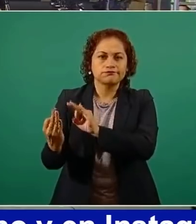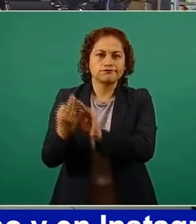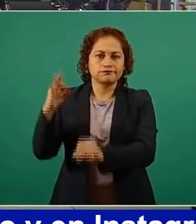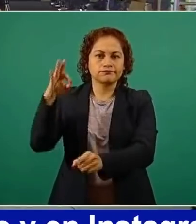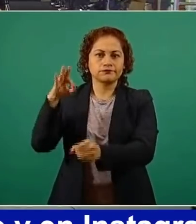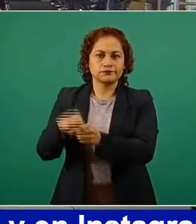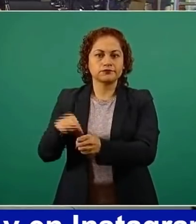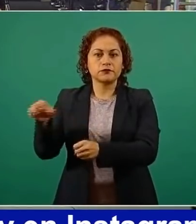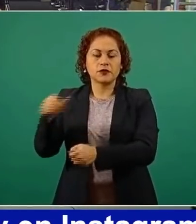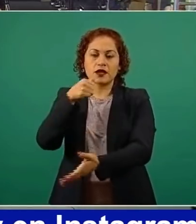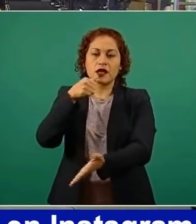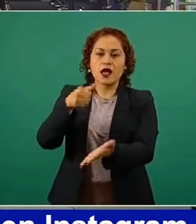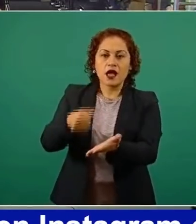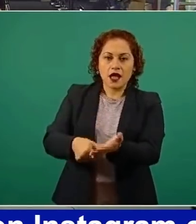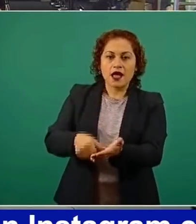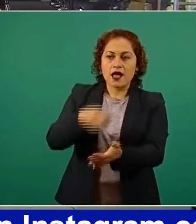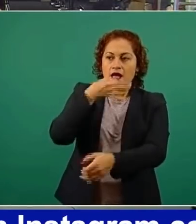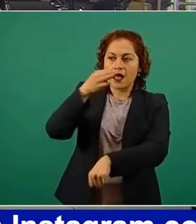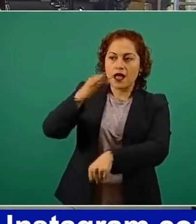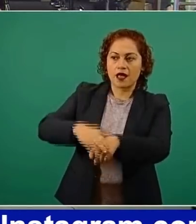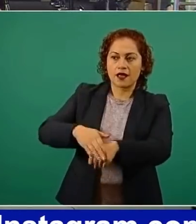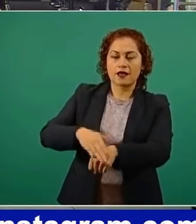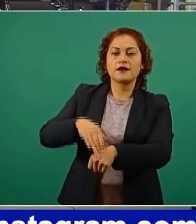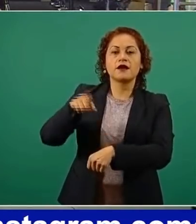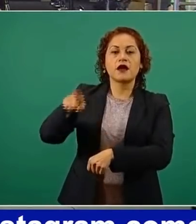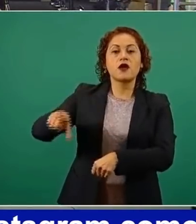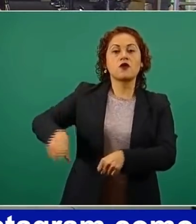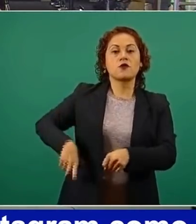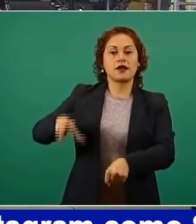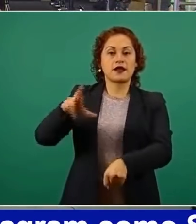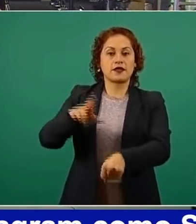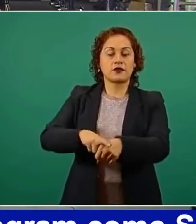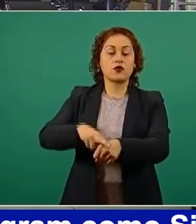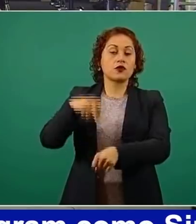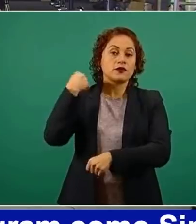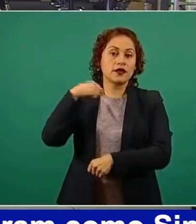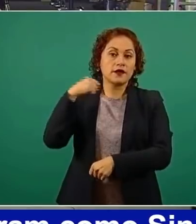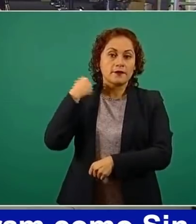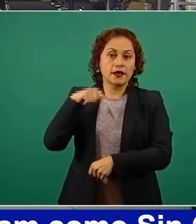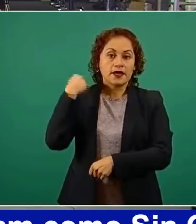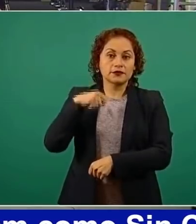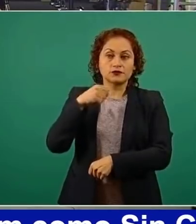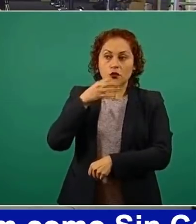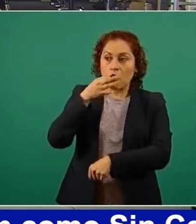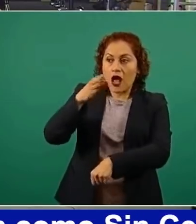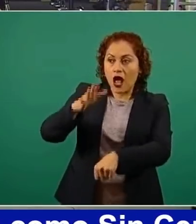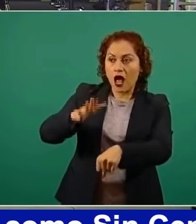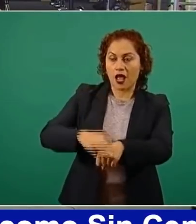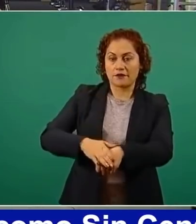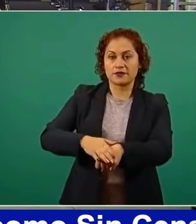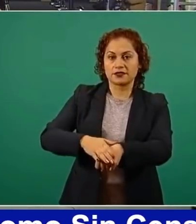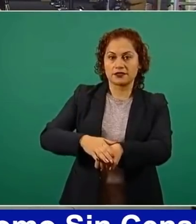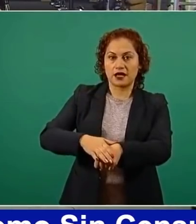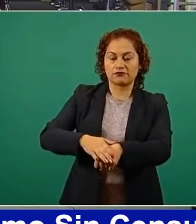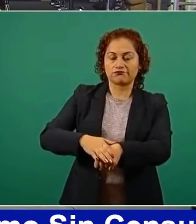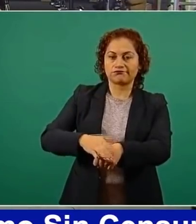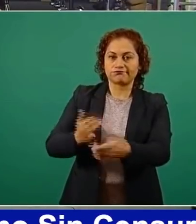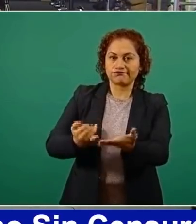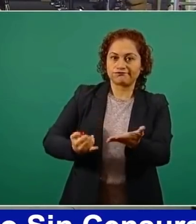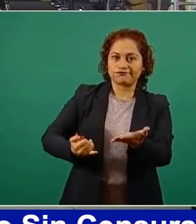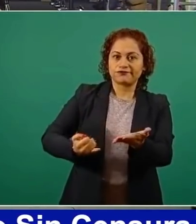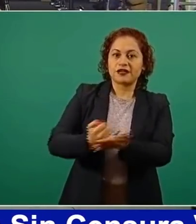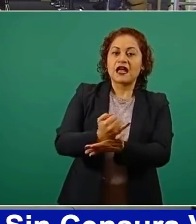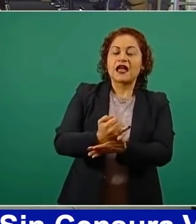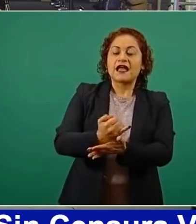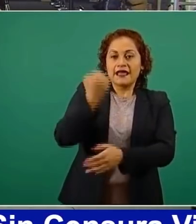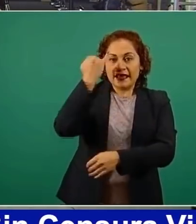precisión a Manuel Mestre Illaza, gobernador de Tabasco, el principio de equidad que debía prevalecer entre